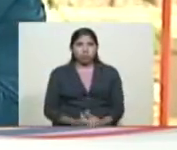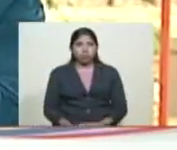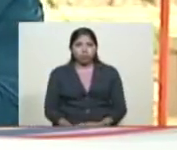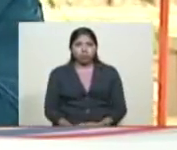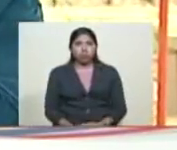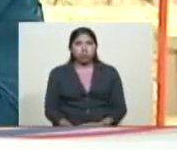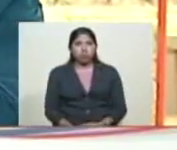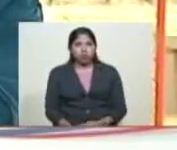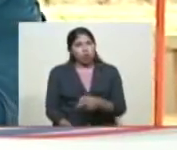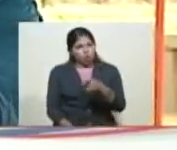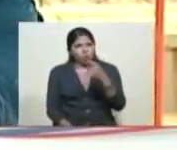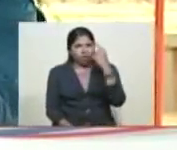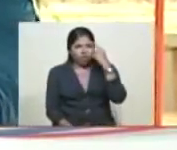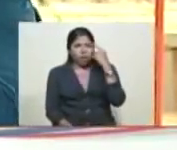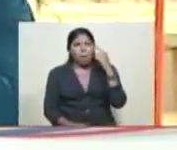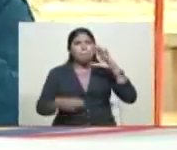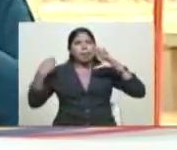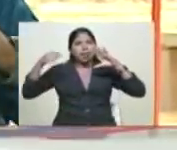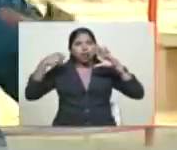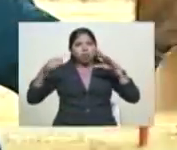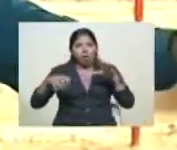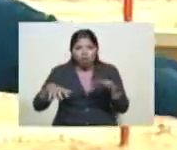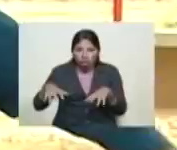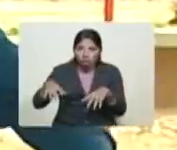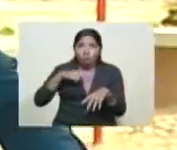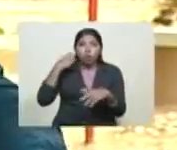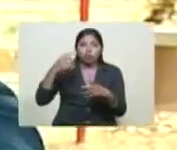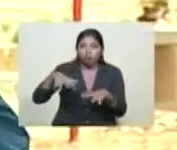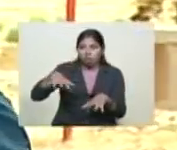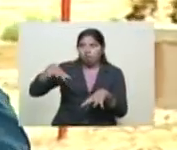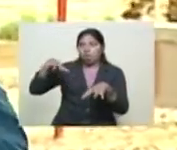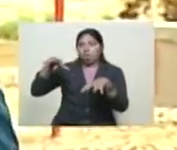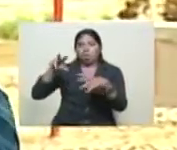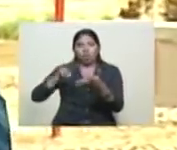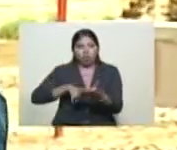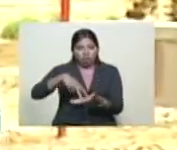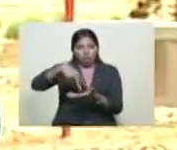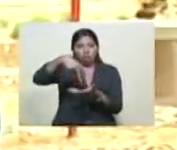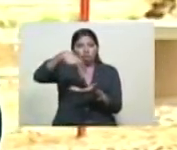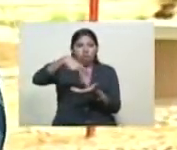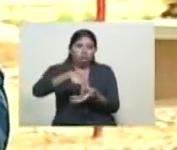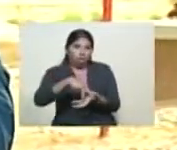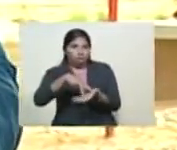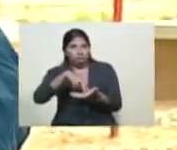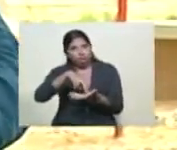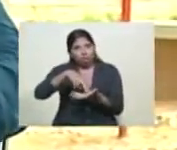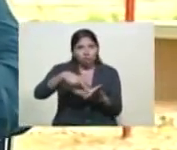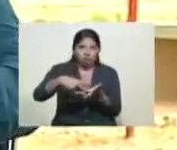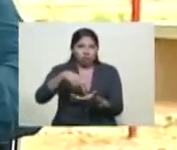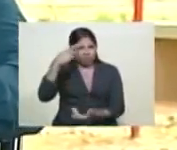Ustedes han visto la película de los zombies, ¿no? Los zombies, ¿qué se llama, Silvia? Los zombies. Los zombies son